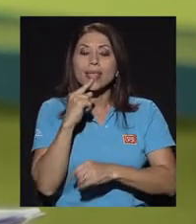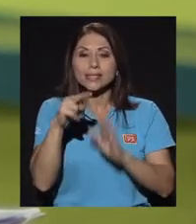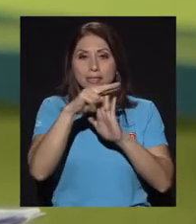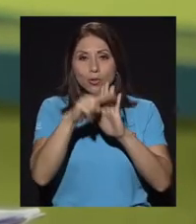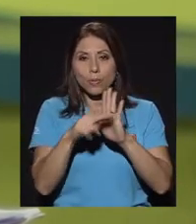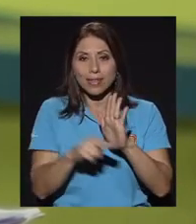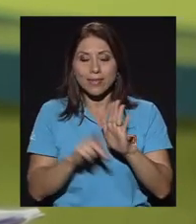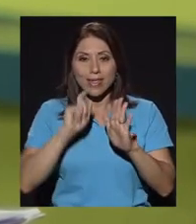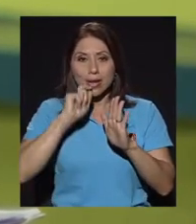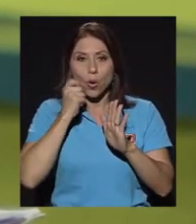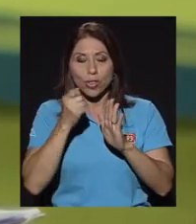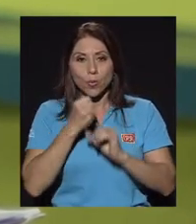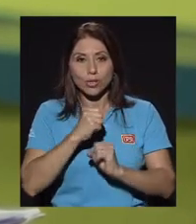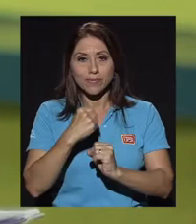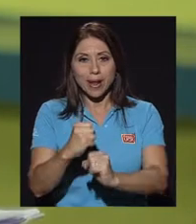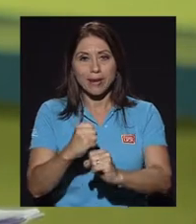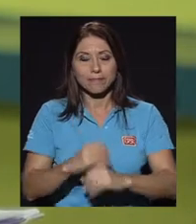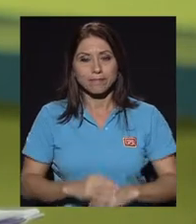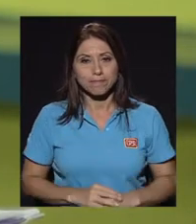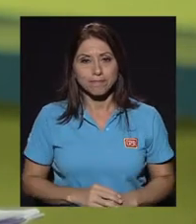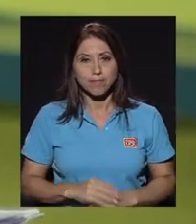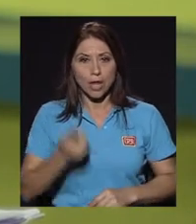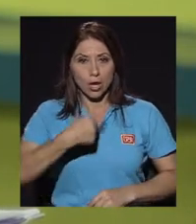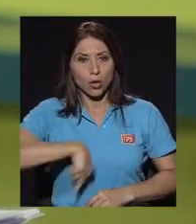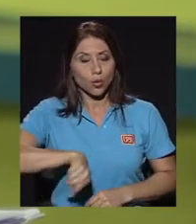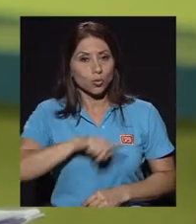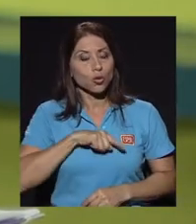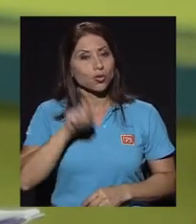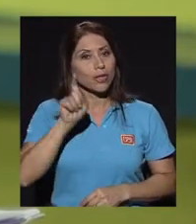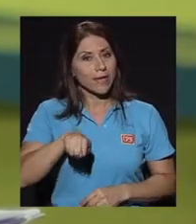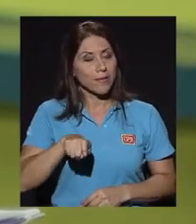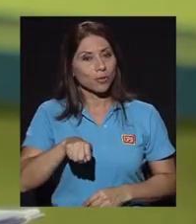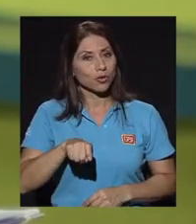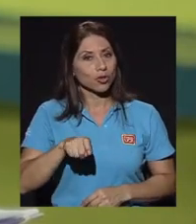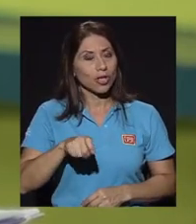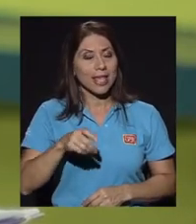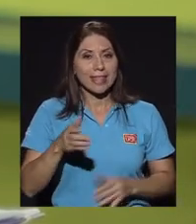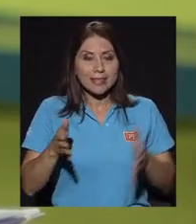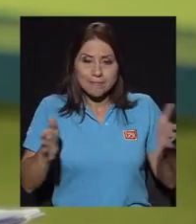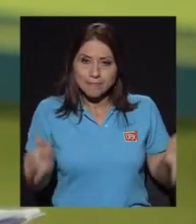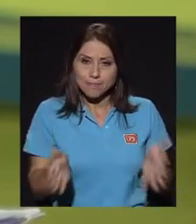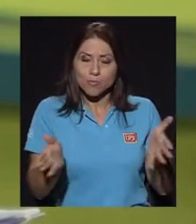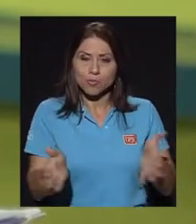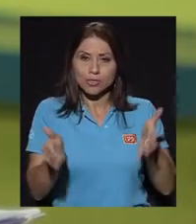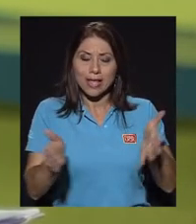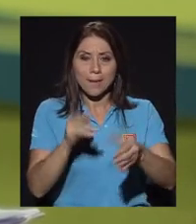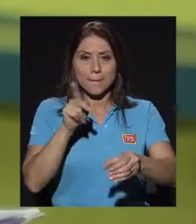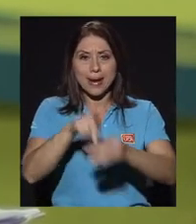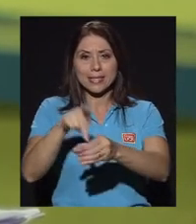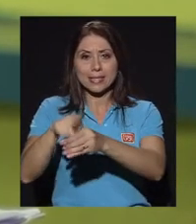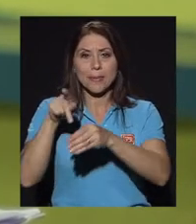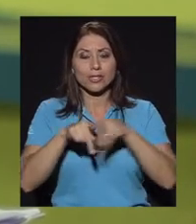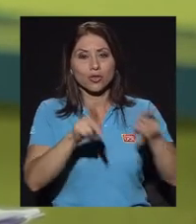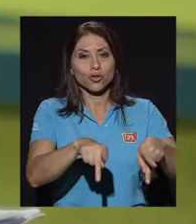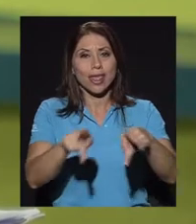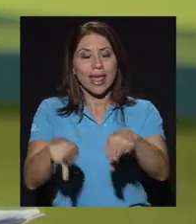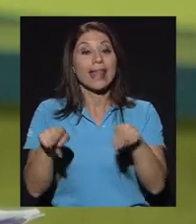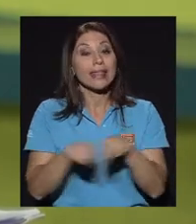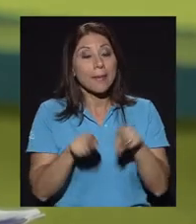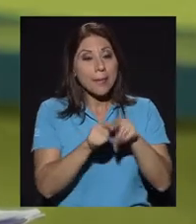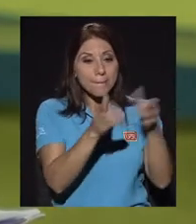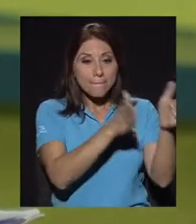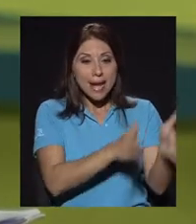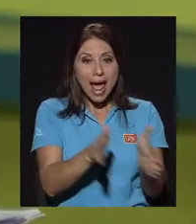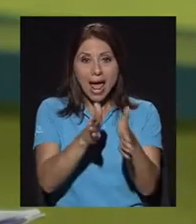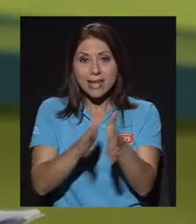Código Municipal. Debemos de creernos e impulsar la participación ciudadana y la planificación